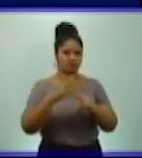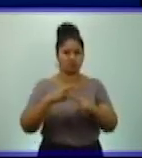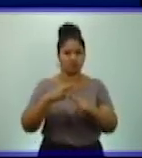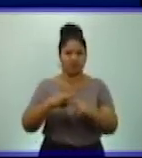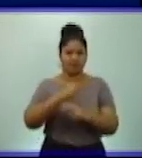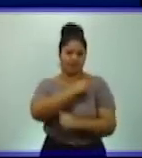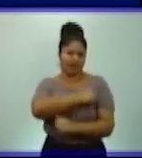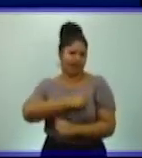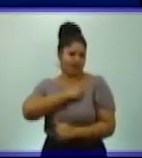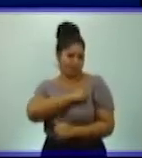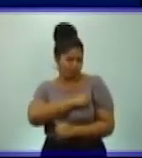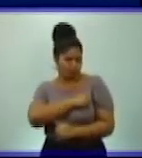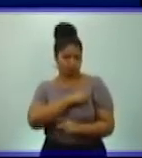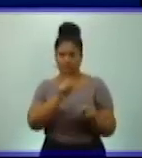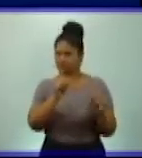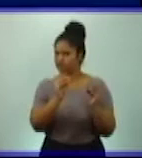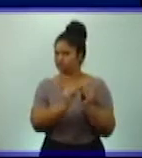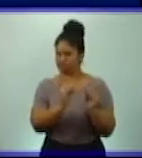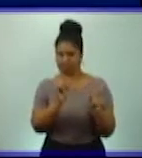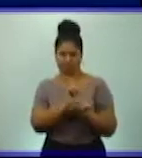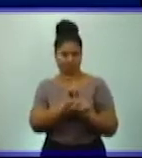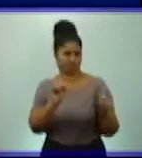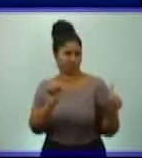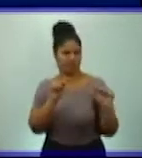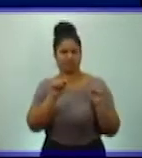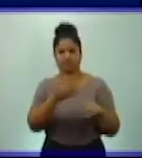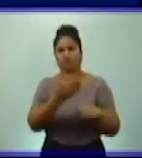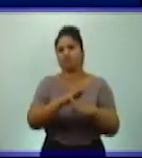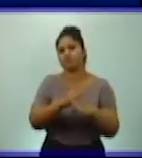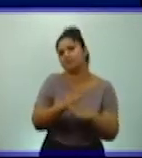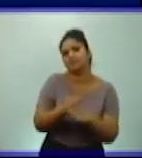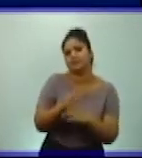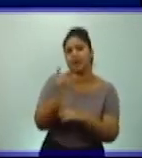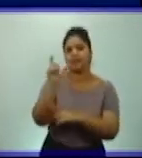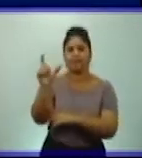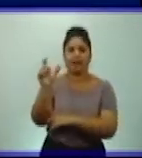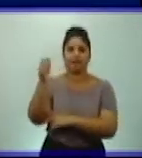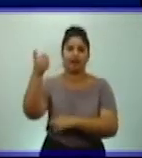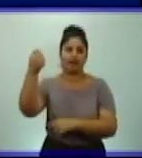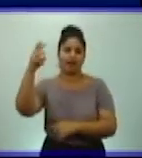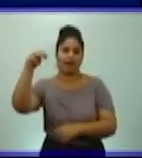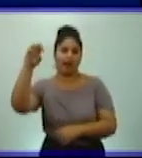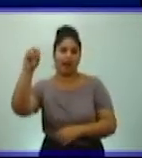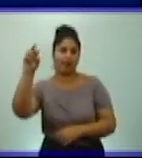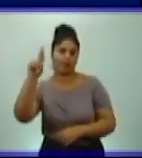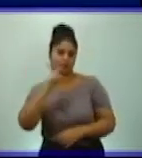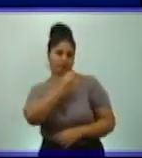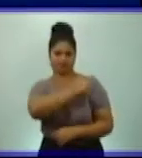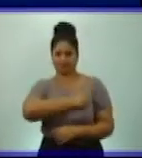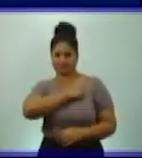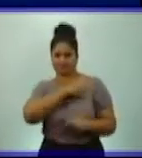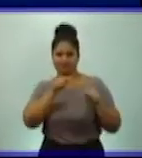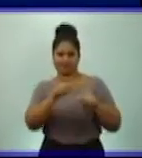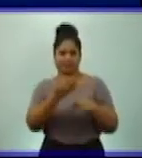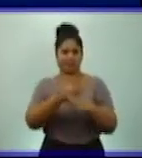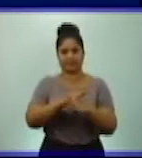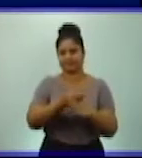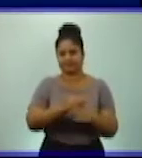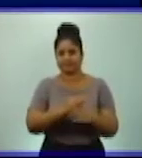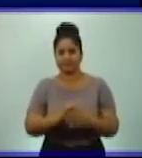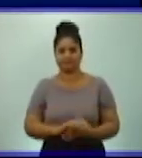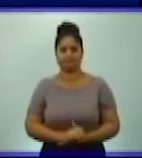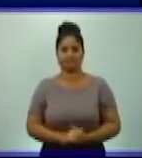autora entonces? Al colocar la mayúscula, quiere exaltar el nombre del amado, es